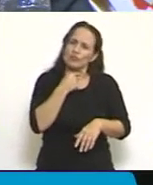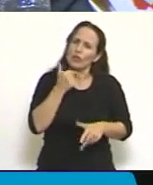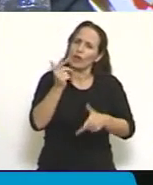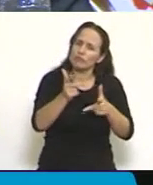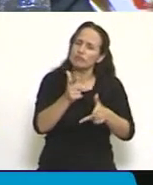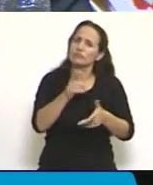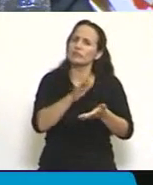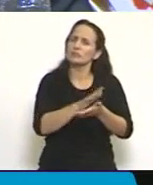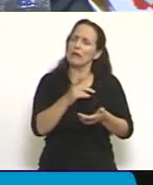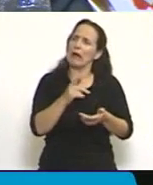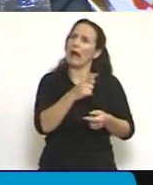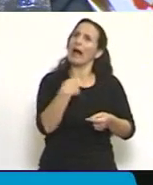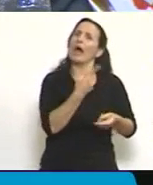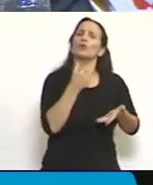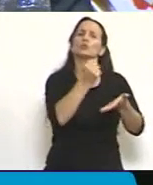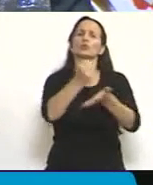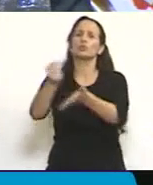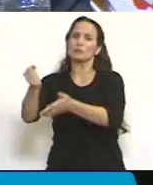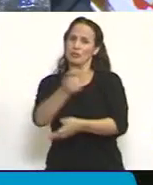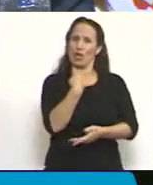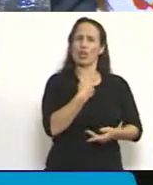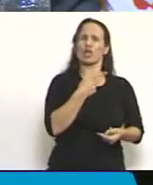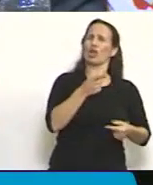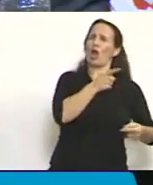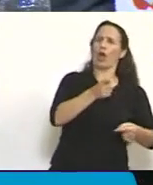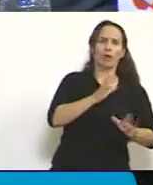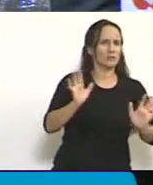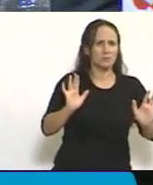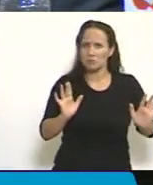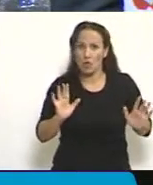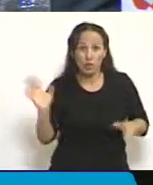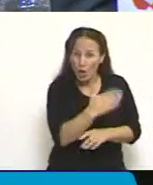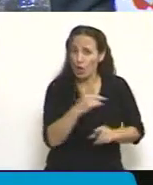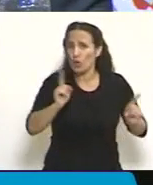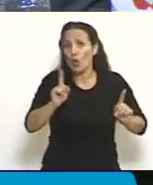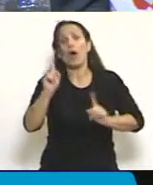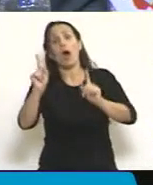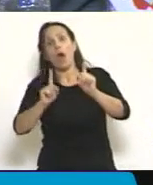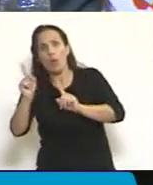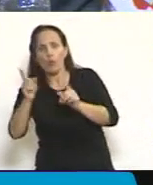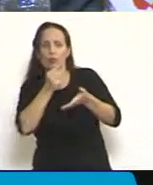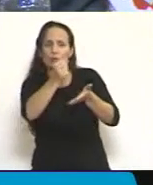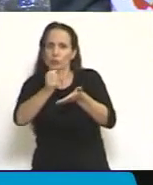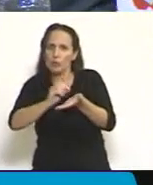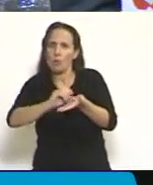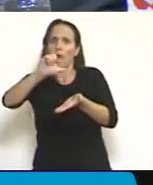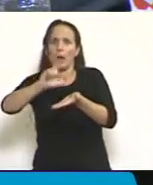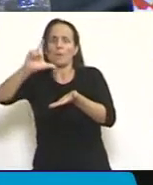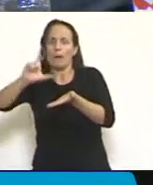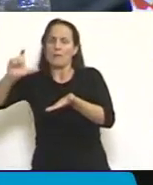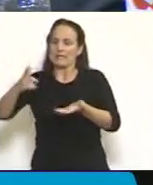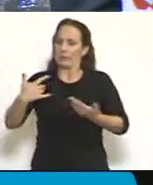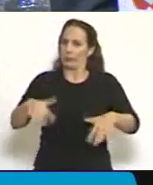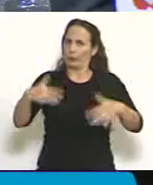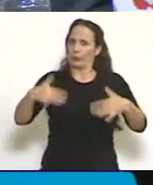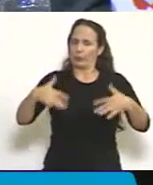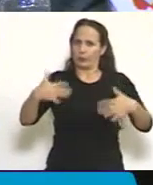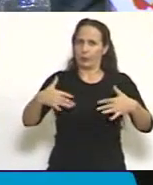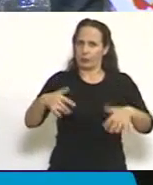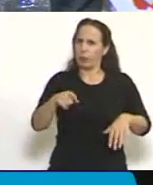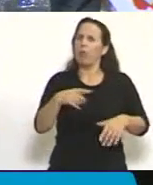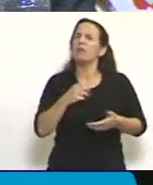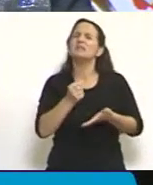la cifra que finalmente se pactó apenas 2 años después fue un 57% mayor a lo que se había